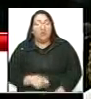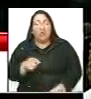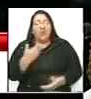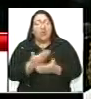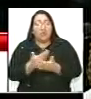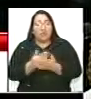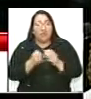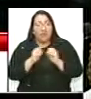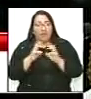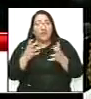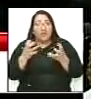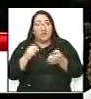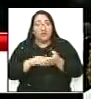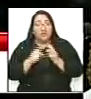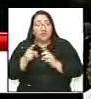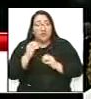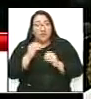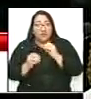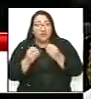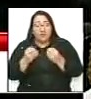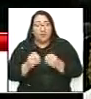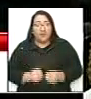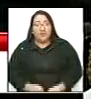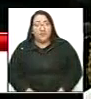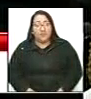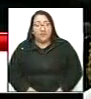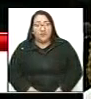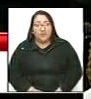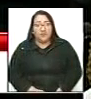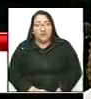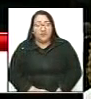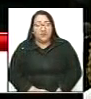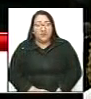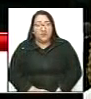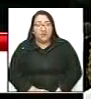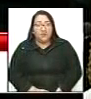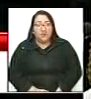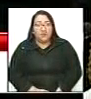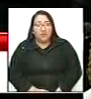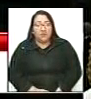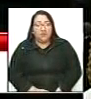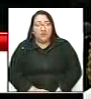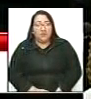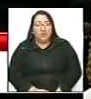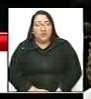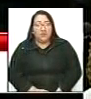eso, presidente, que quisiera que esto se corrija, porque en esta denuncia